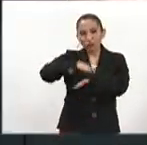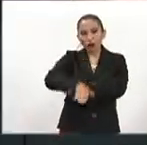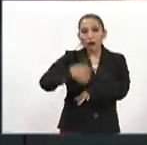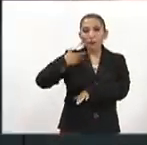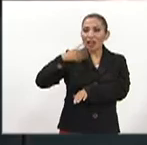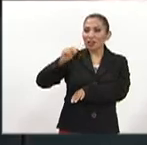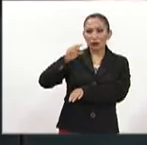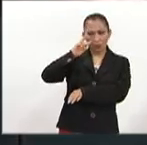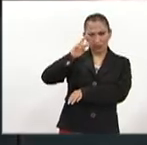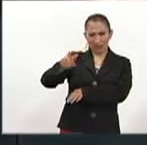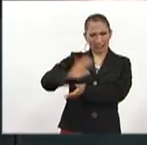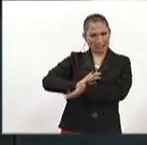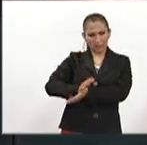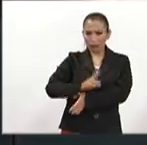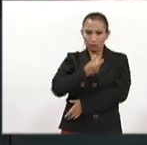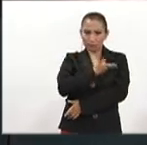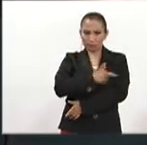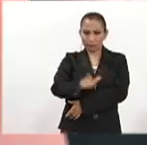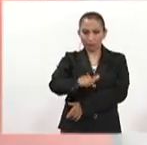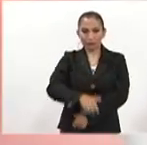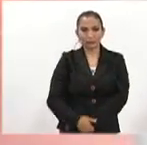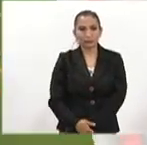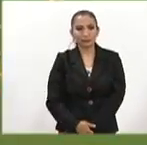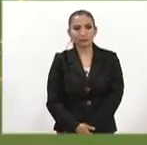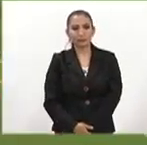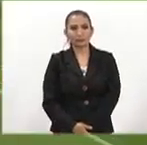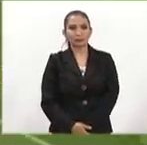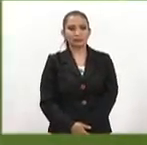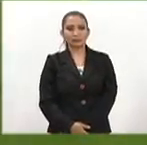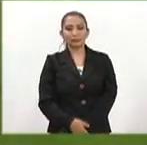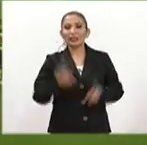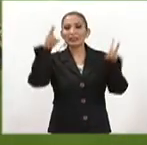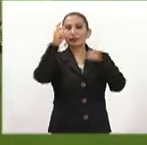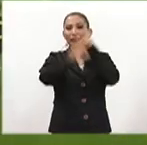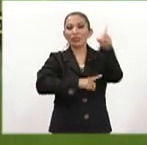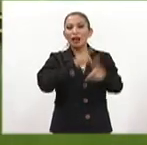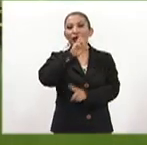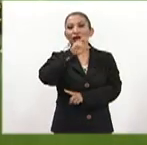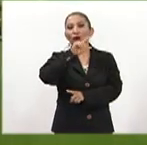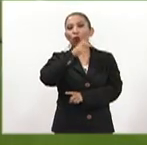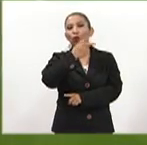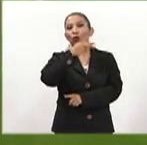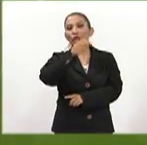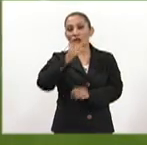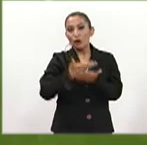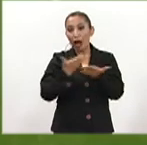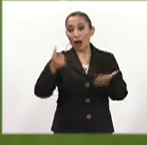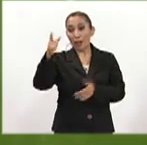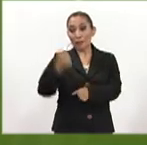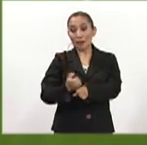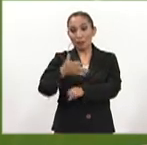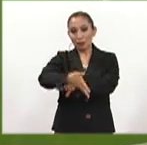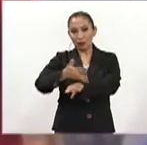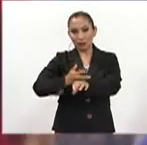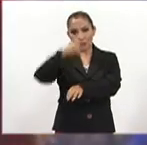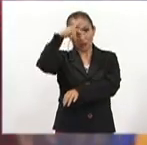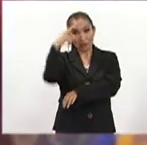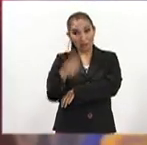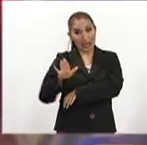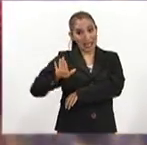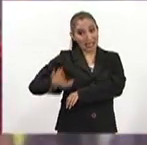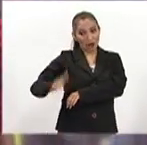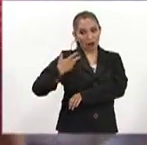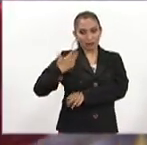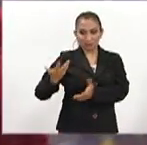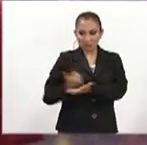por considerarlo discriminatorio. Y en los deportes, Raúl Gudiño se convirtió en el primer portero mexicano